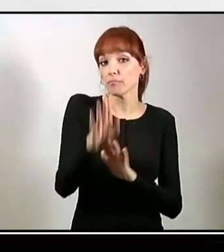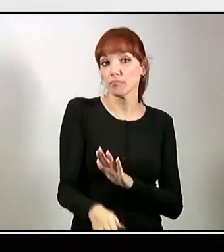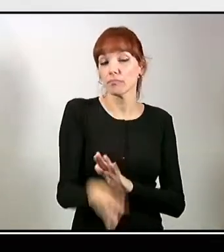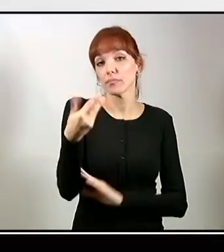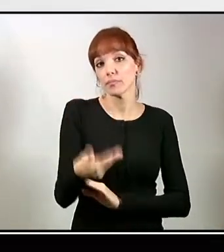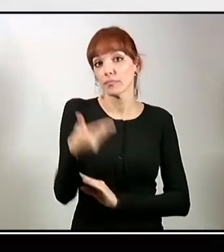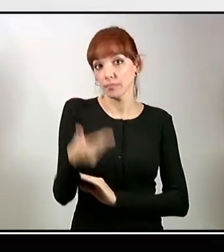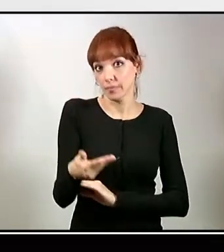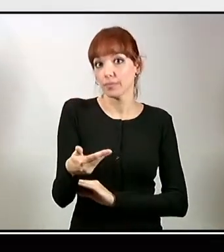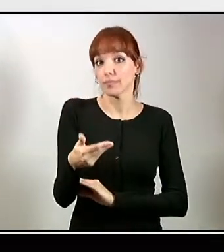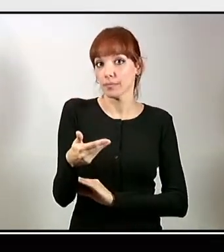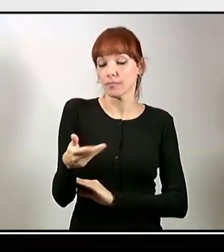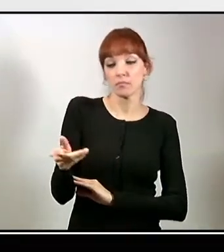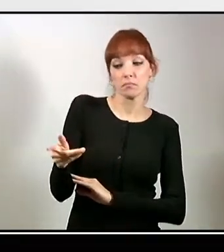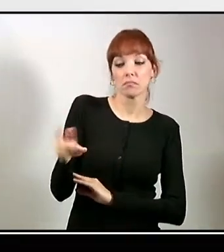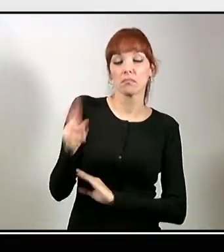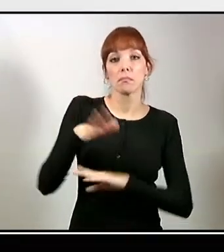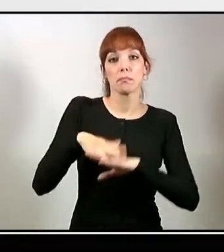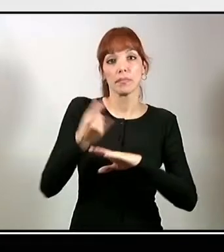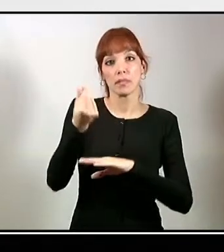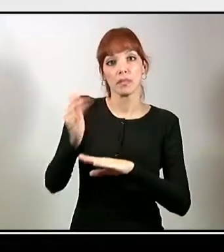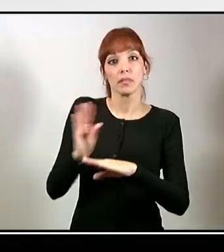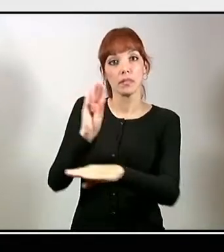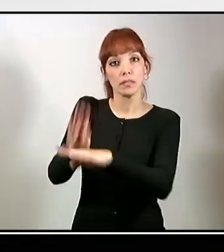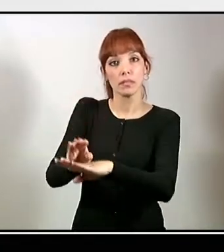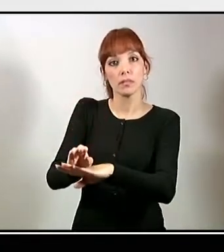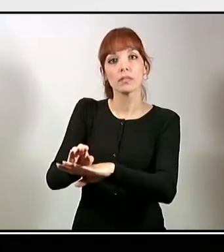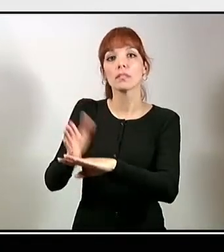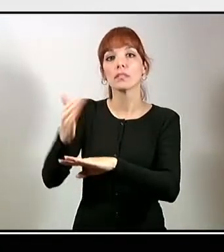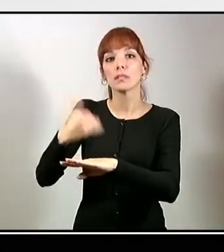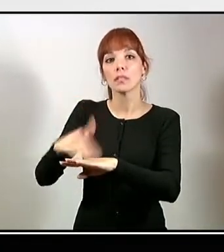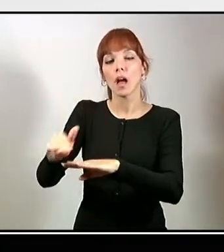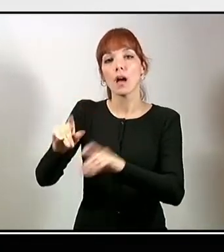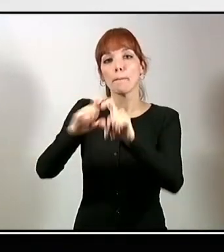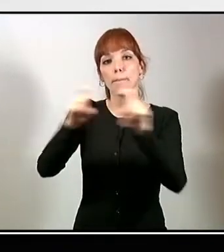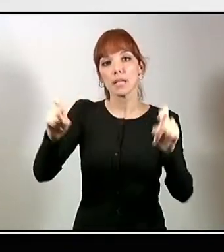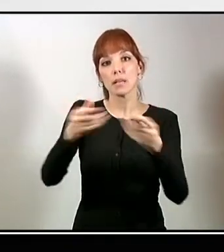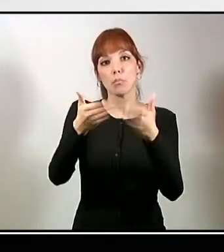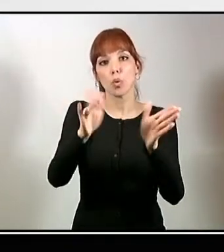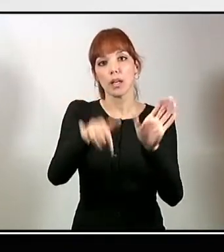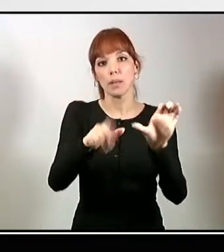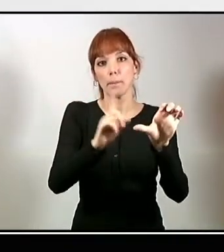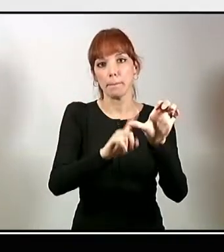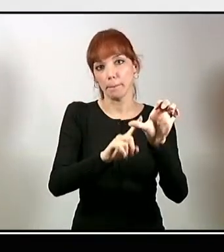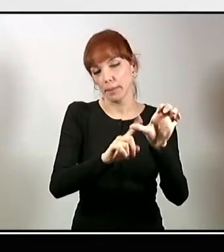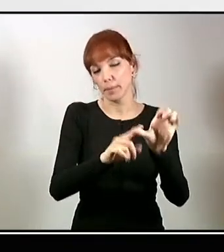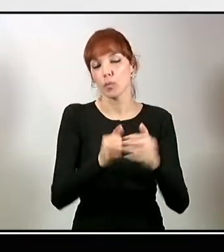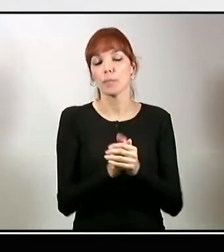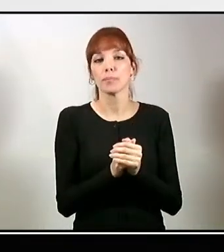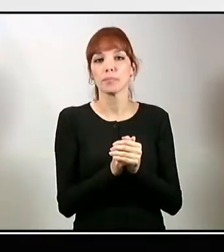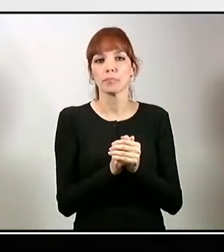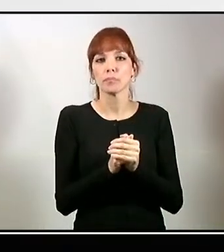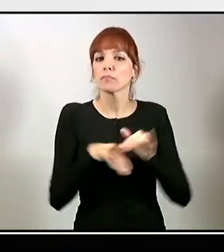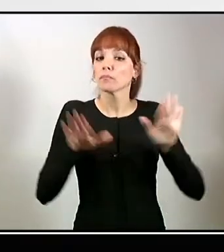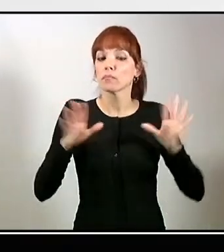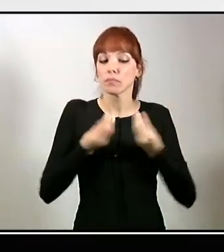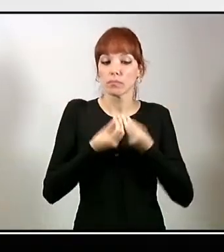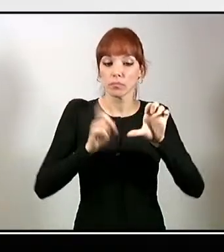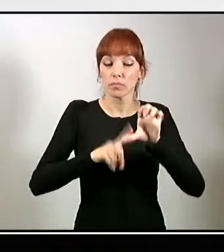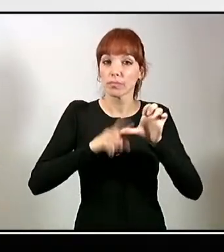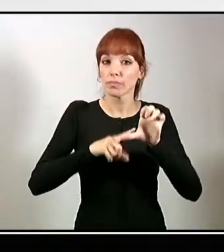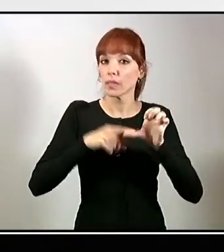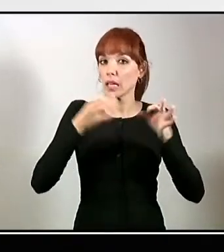muy importante para que esa inversión se venga a Extremadura. Pero como siempre hemos dicho desde la Junta de Extremadura, estas